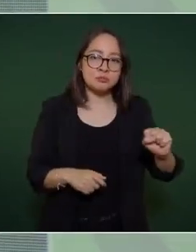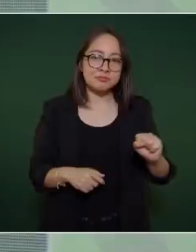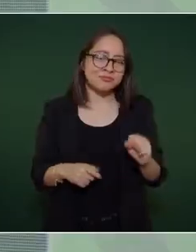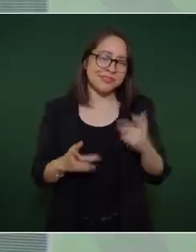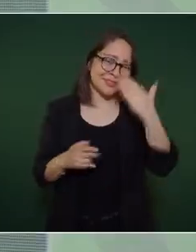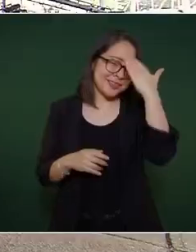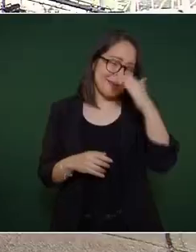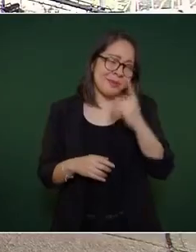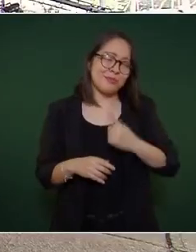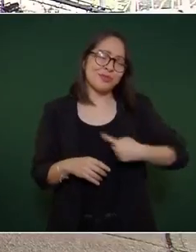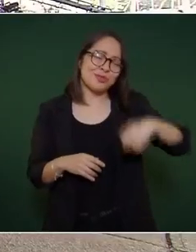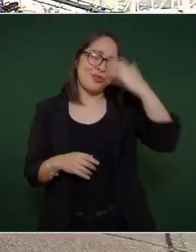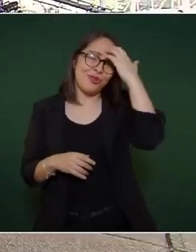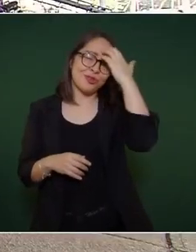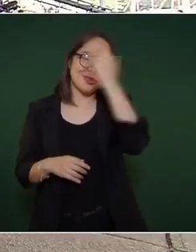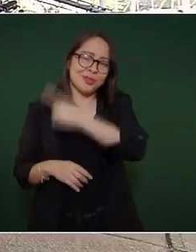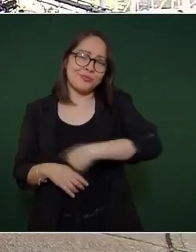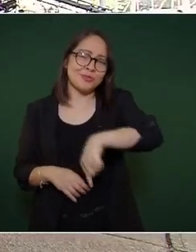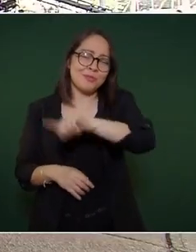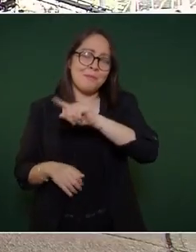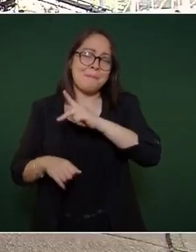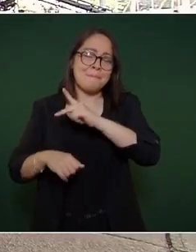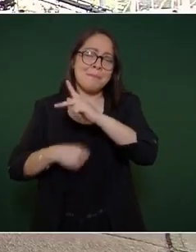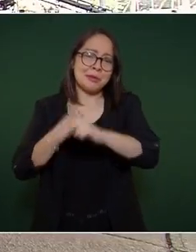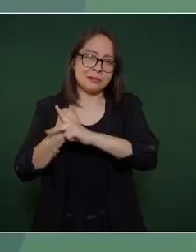3x1, cosas que